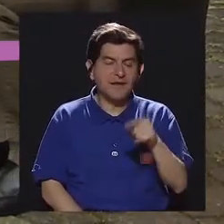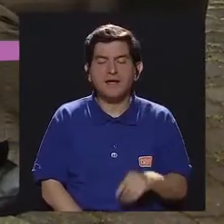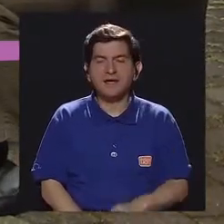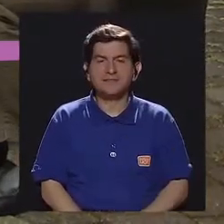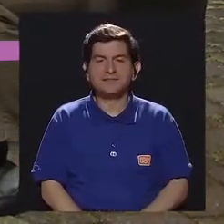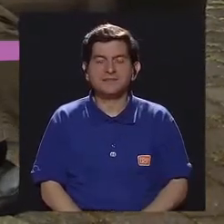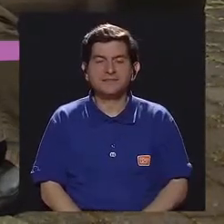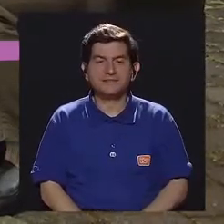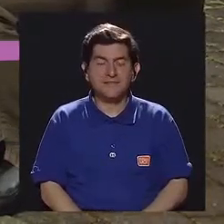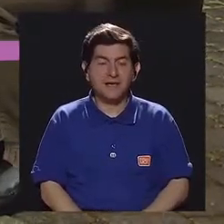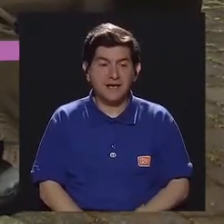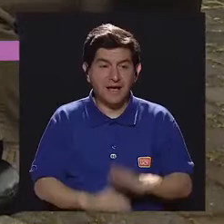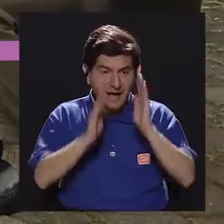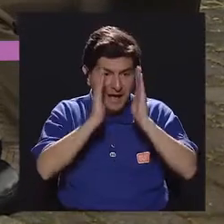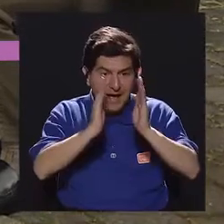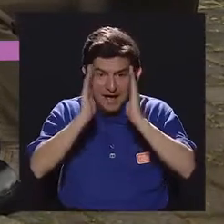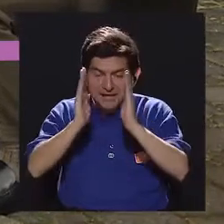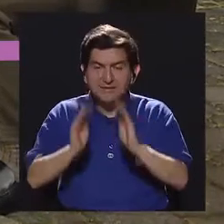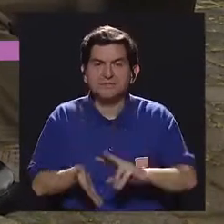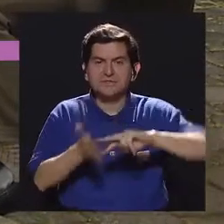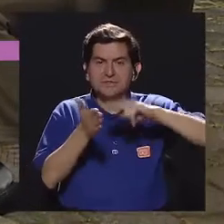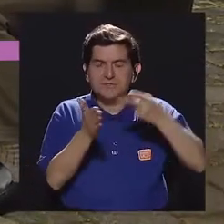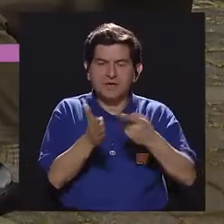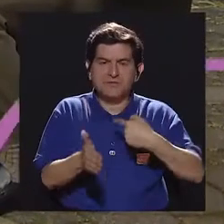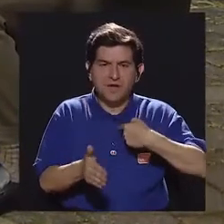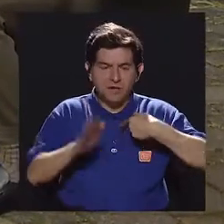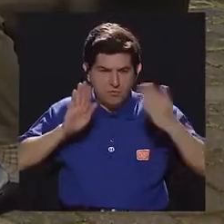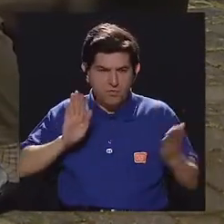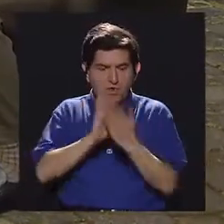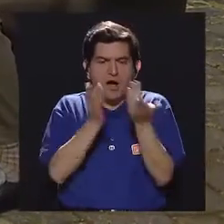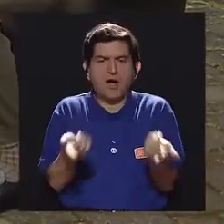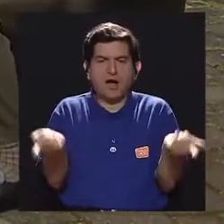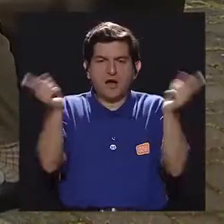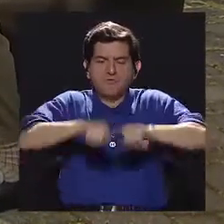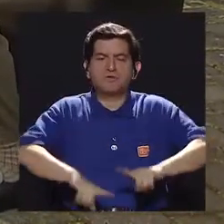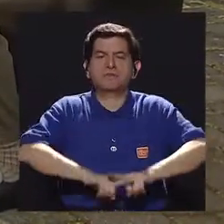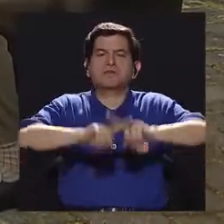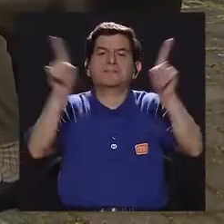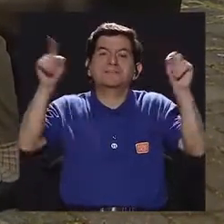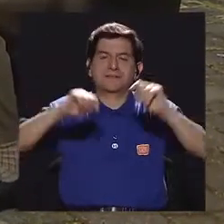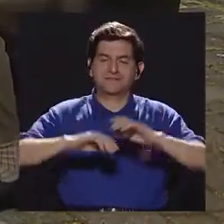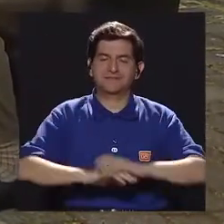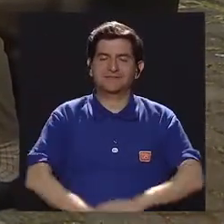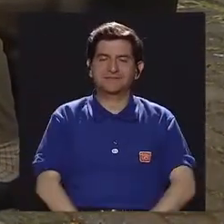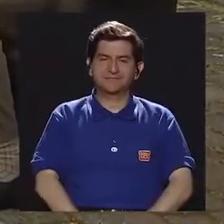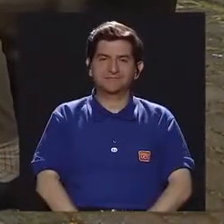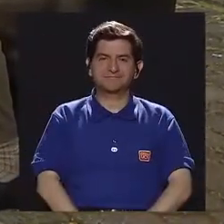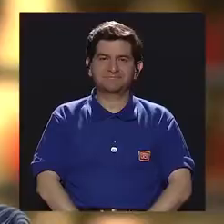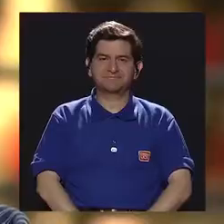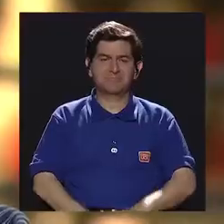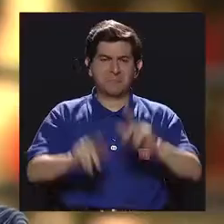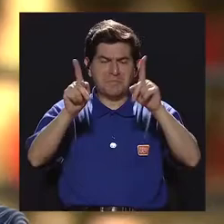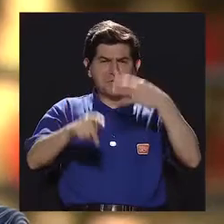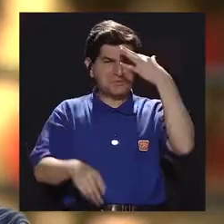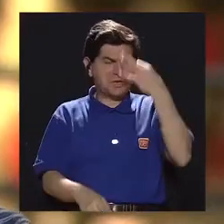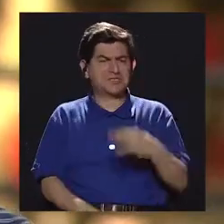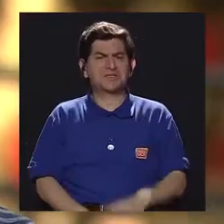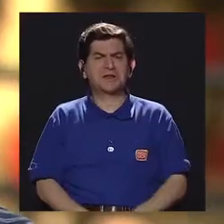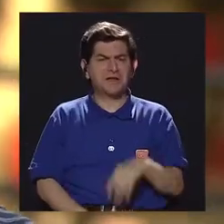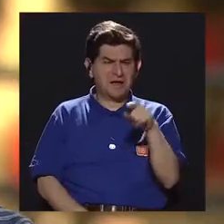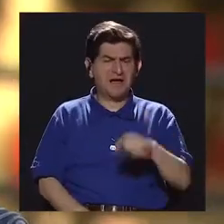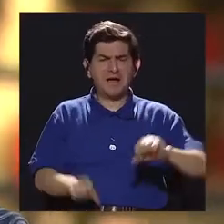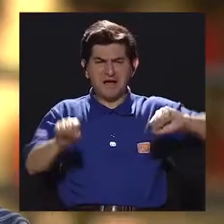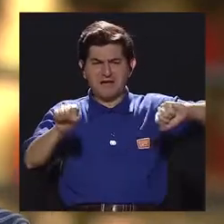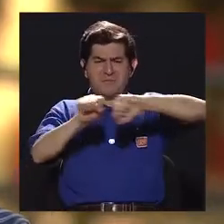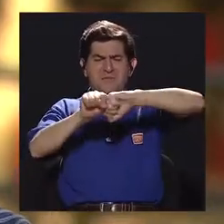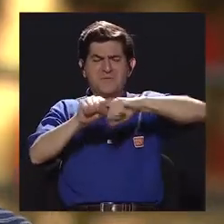esa exposición inevitablemente hace que la forma en la que uno afronta el caso sea completamente diferente. Entonces, la gente cree que porque están